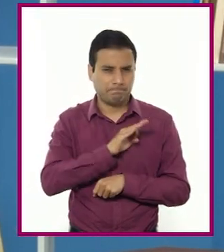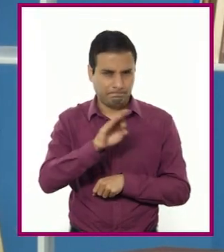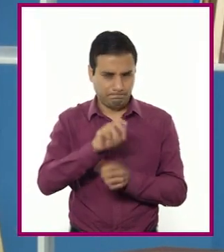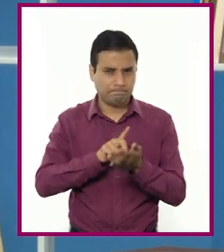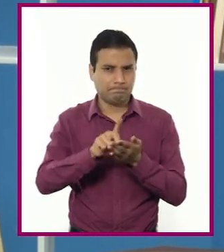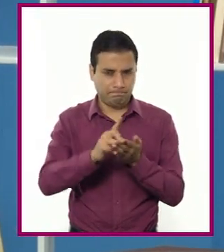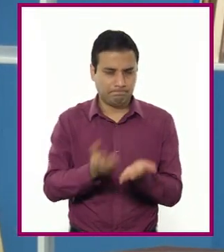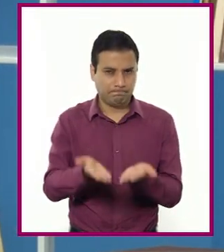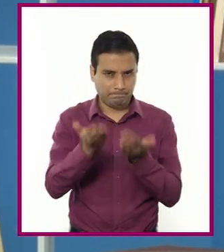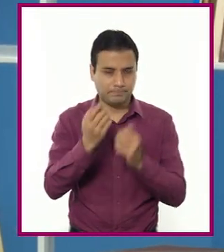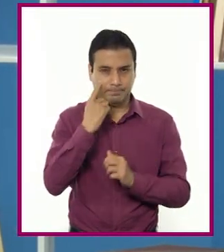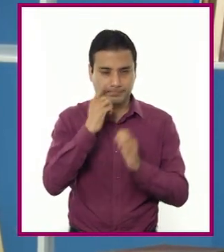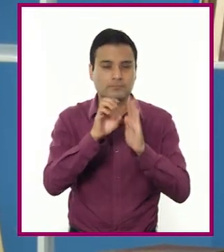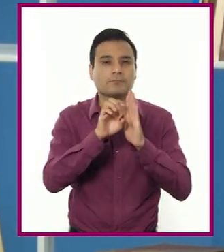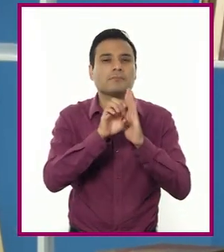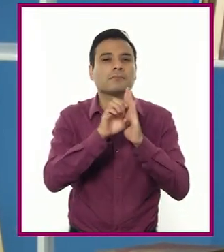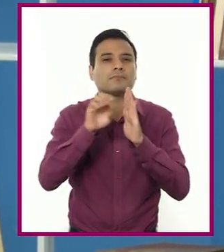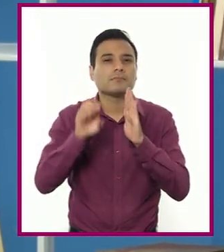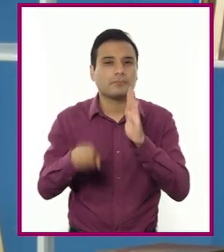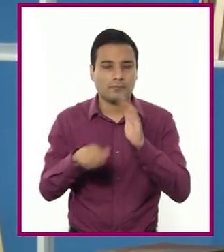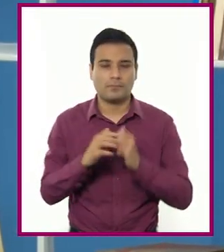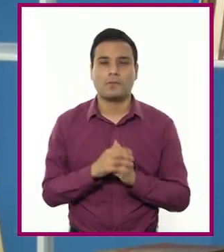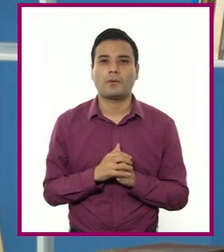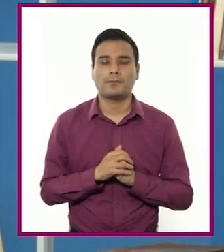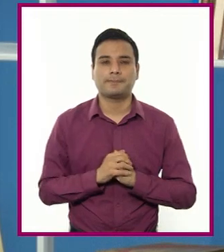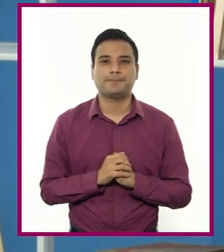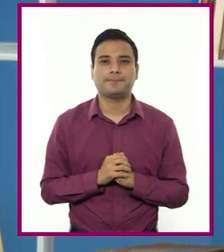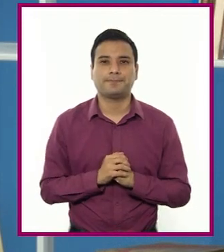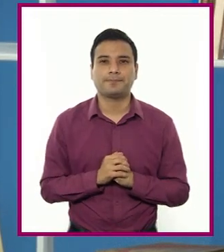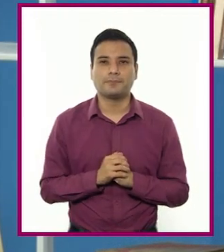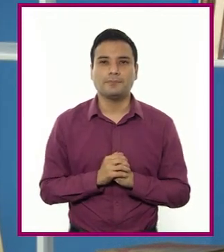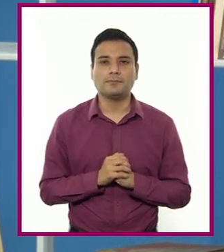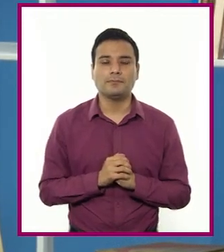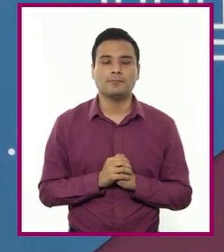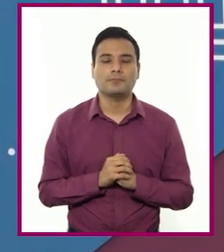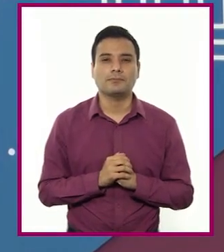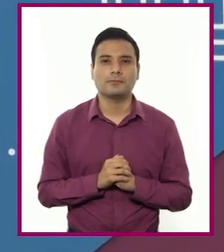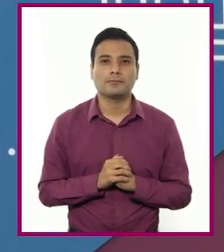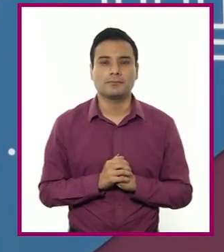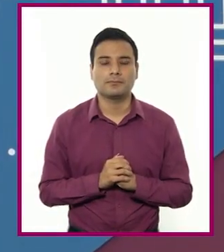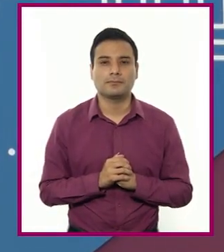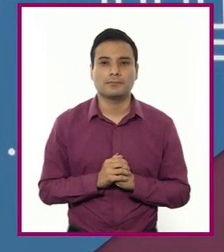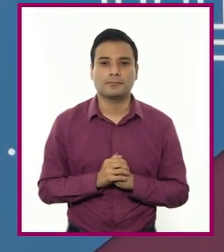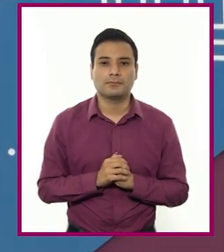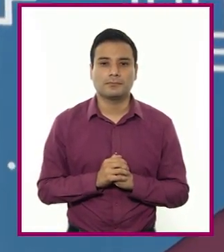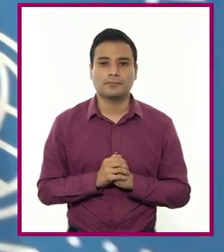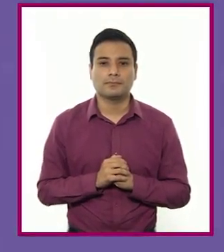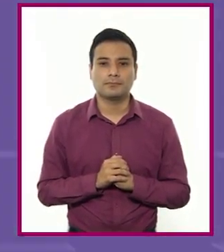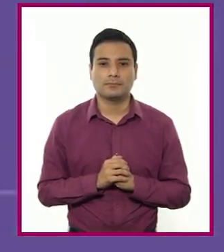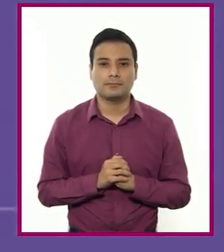mencionado, Nadia, pongamos atención a lo siguiente.